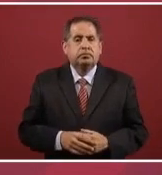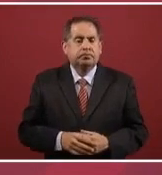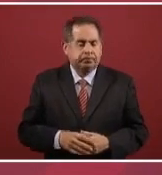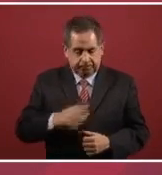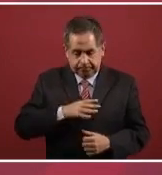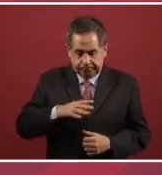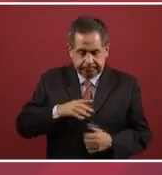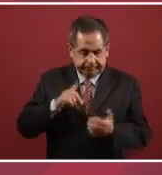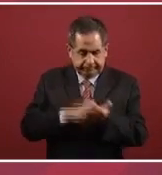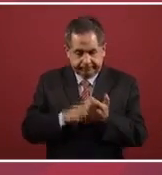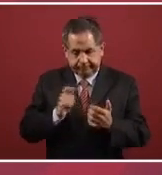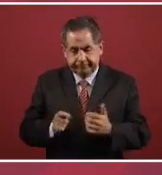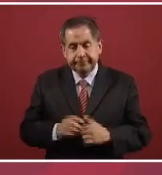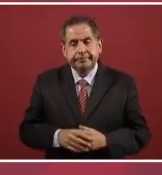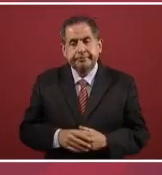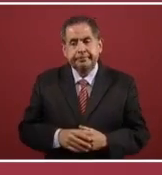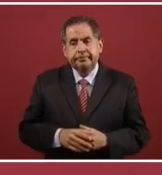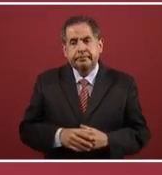tenemos como